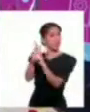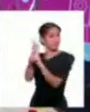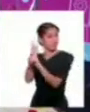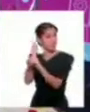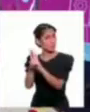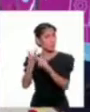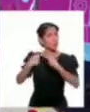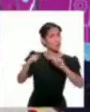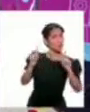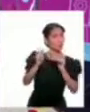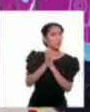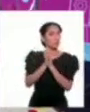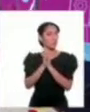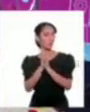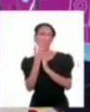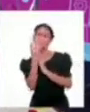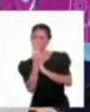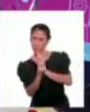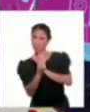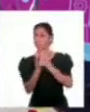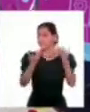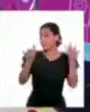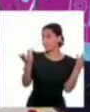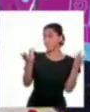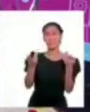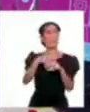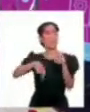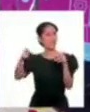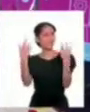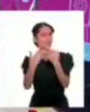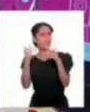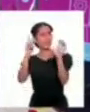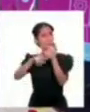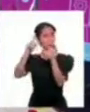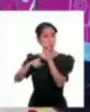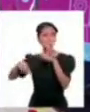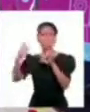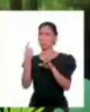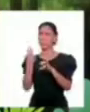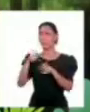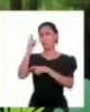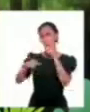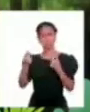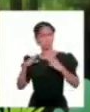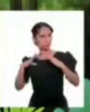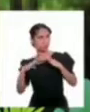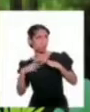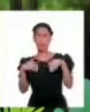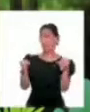solas, pero eran la minoría y por lo general pertenecían a una clase acomodada.